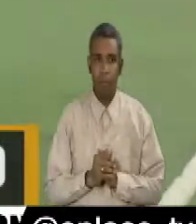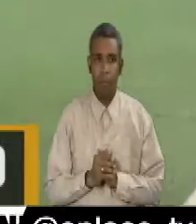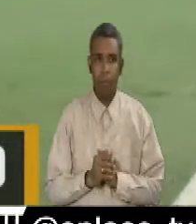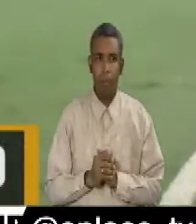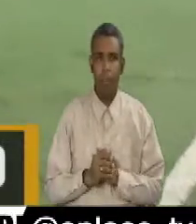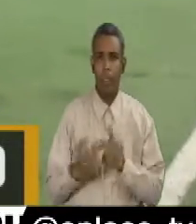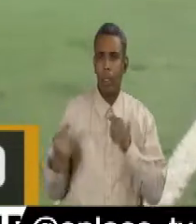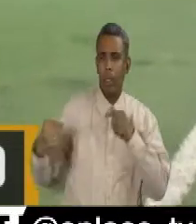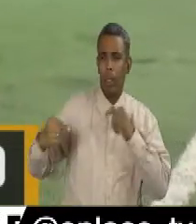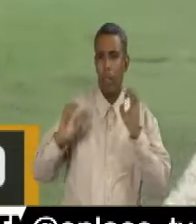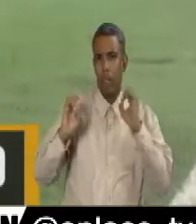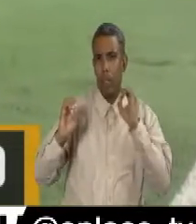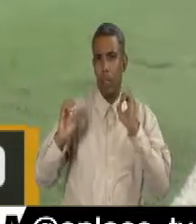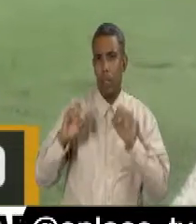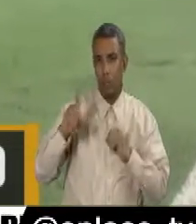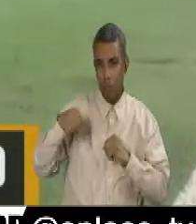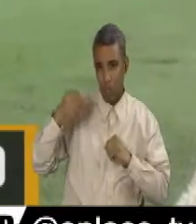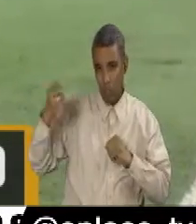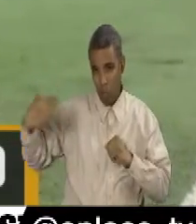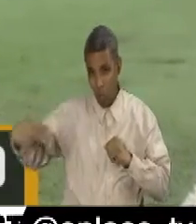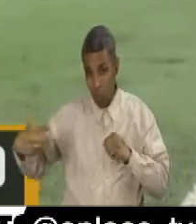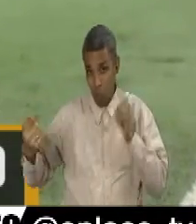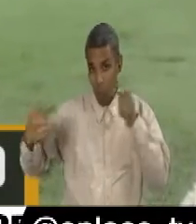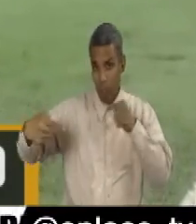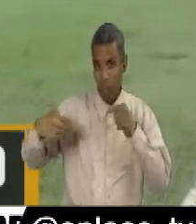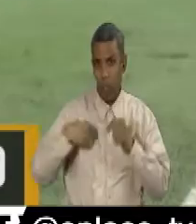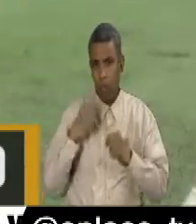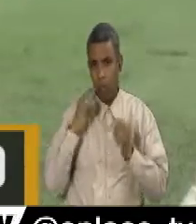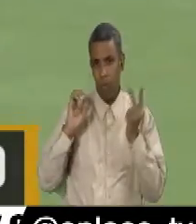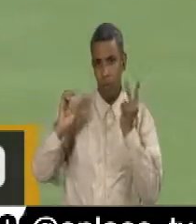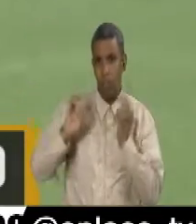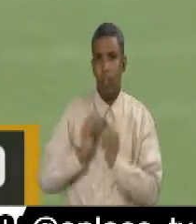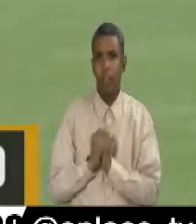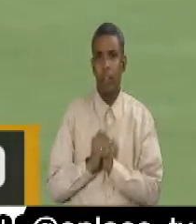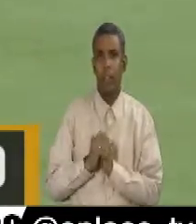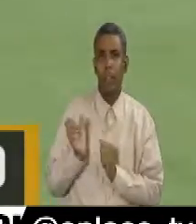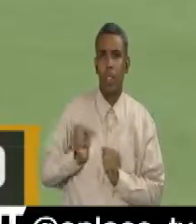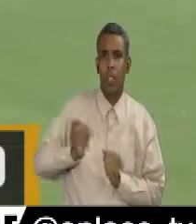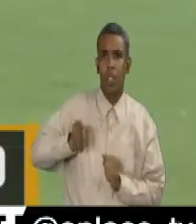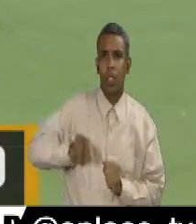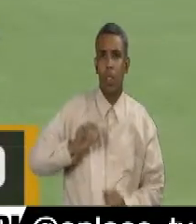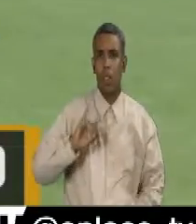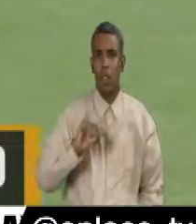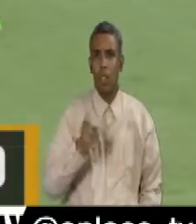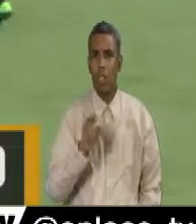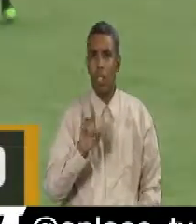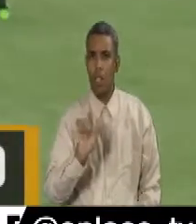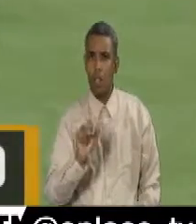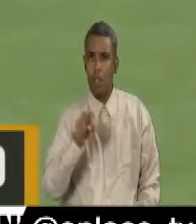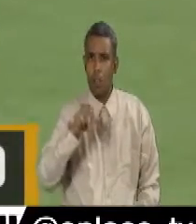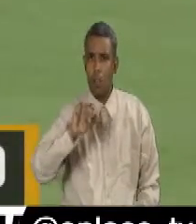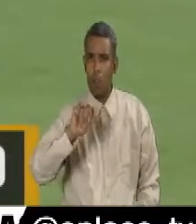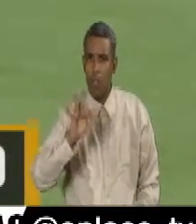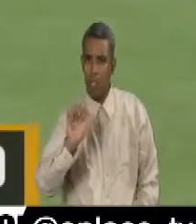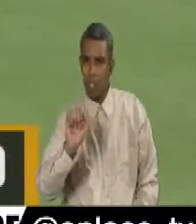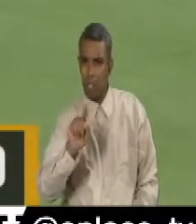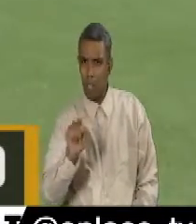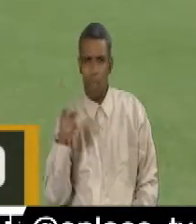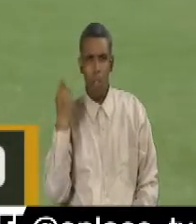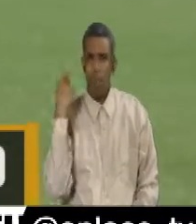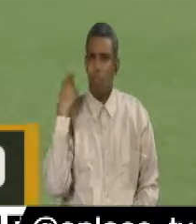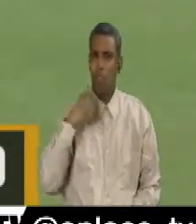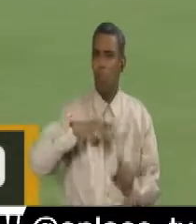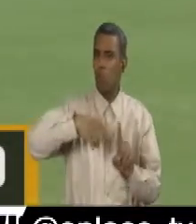0-0 y en el segundo partido 2-0. Estamos preparando con el club Iguanitas. Es un proceso nuevo, hace dos meses y medio